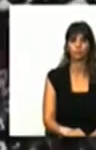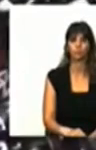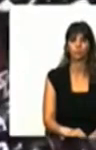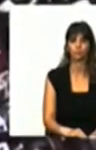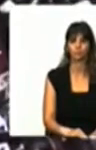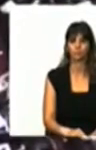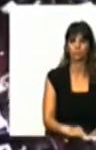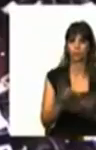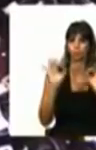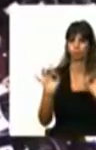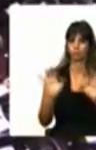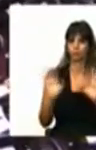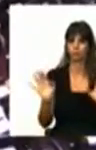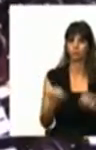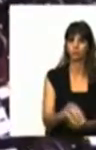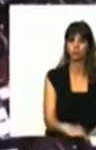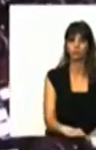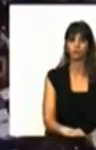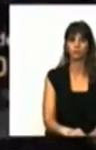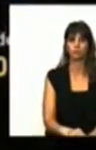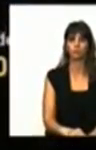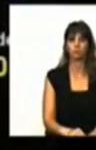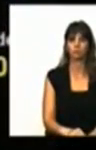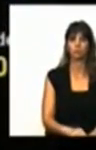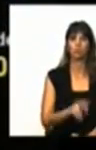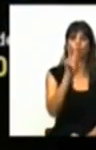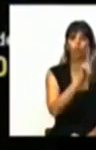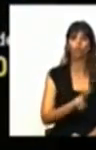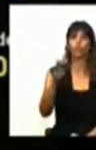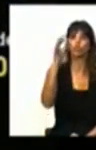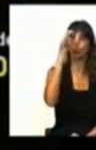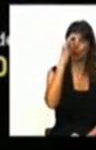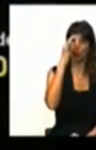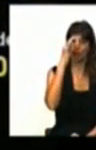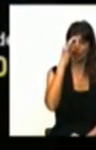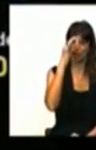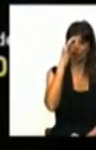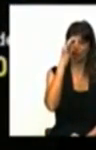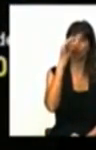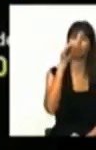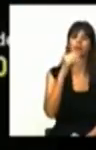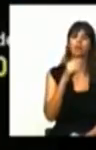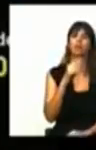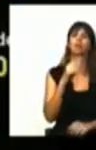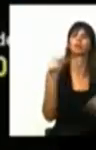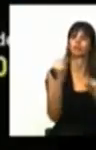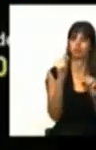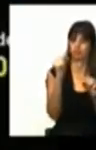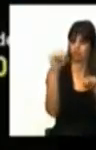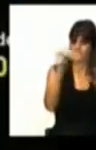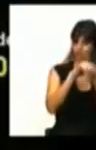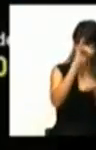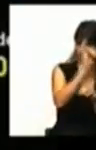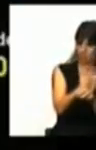del uso medicinal del cannabis y sus derivados, pero no habilita el monocultivo como reivindican algunos legisladores opositores